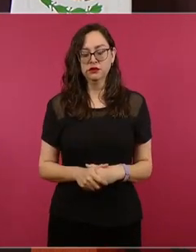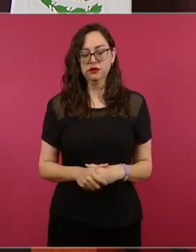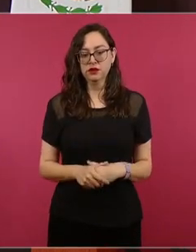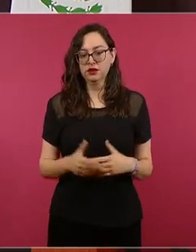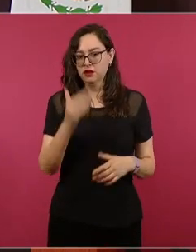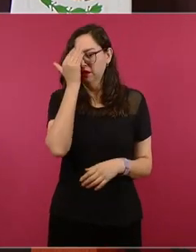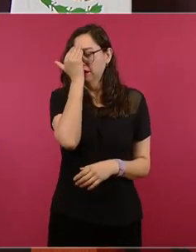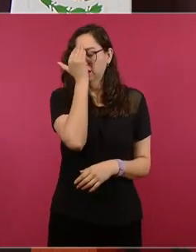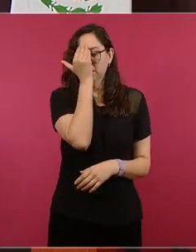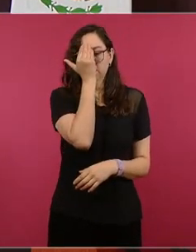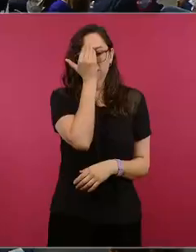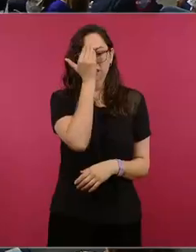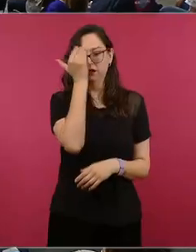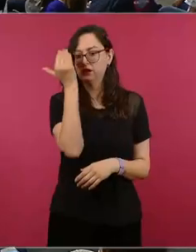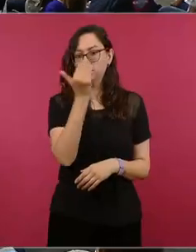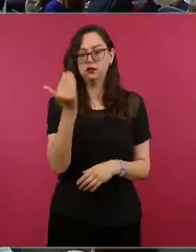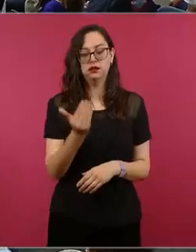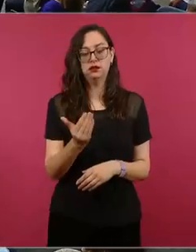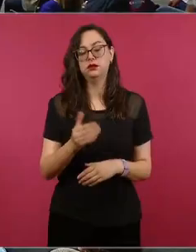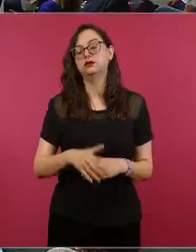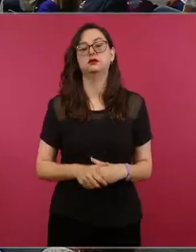cosas horrorosas.